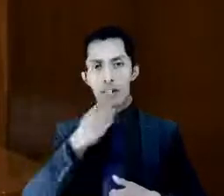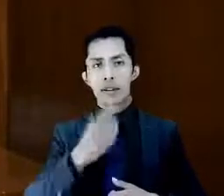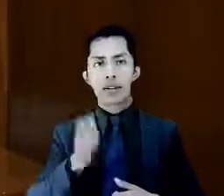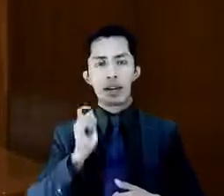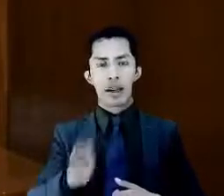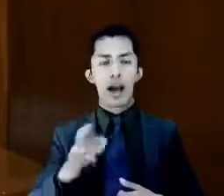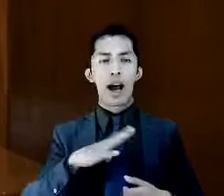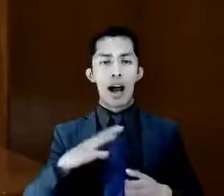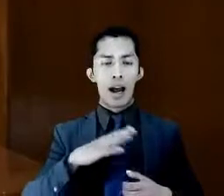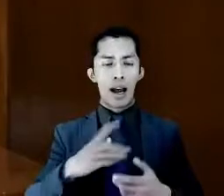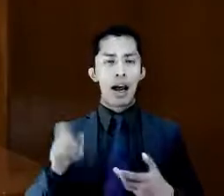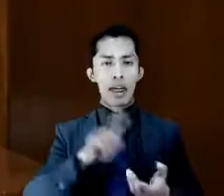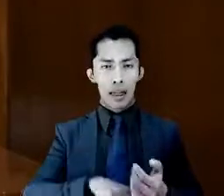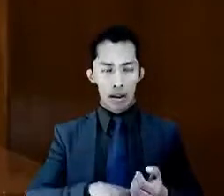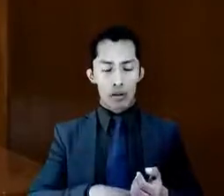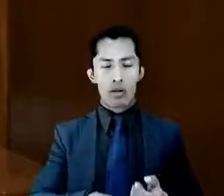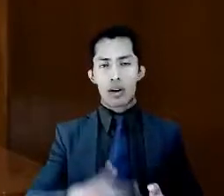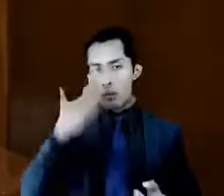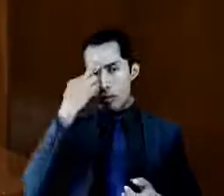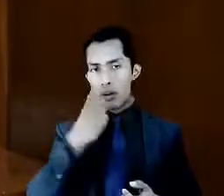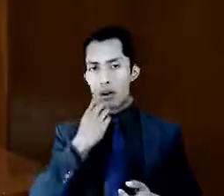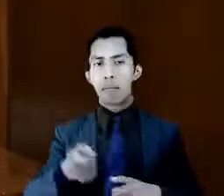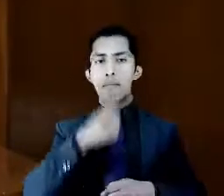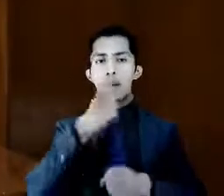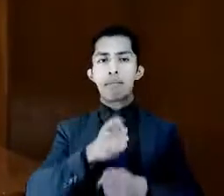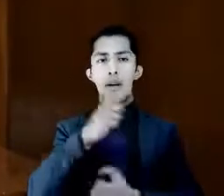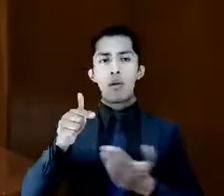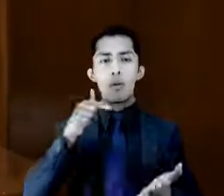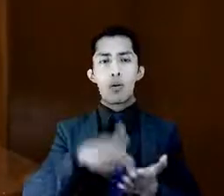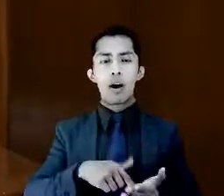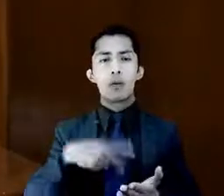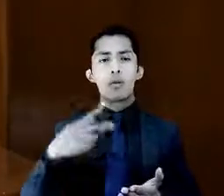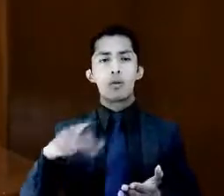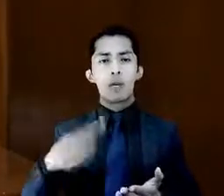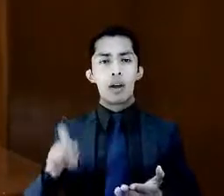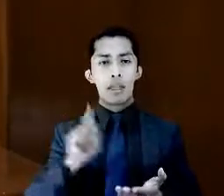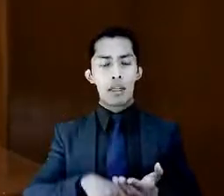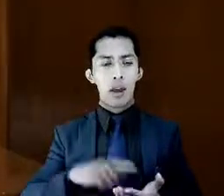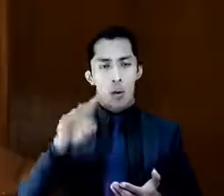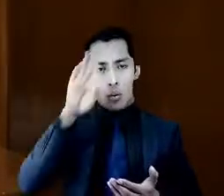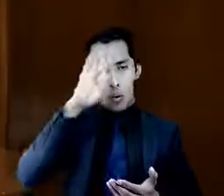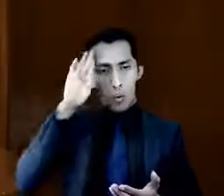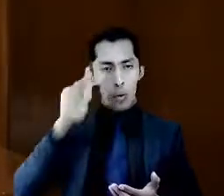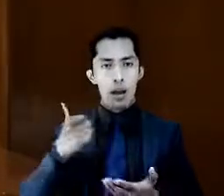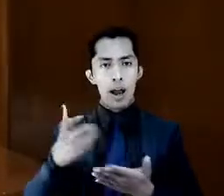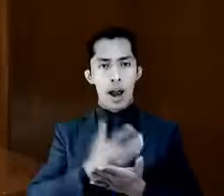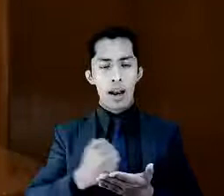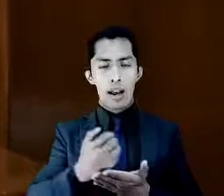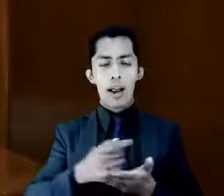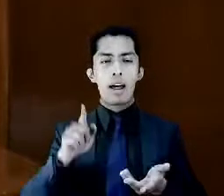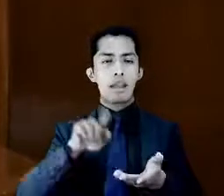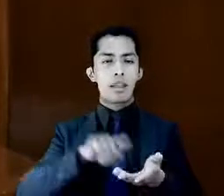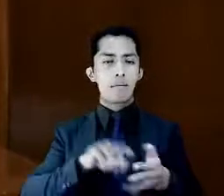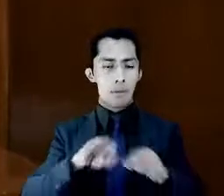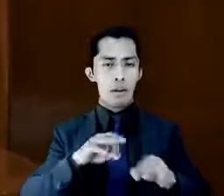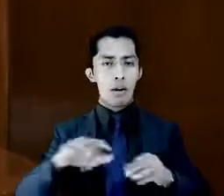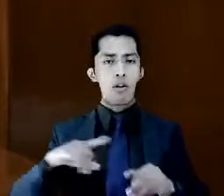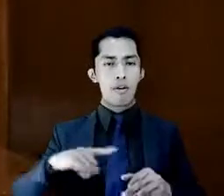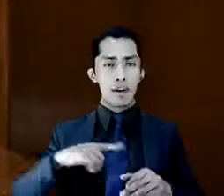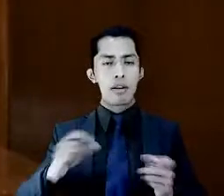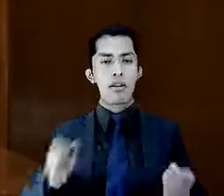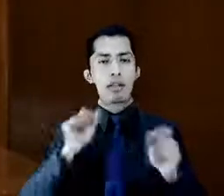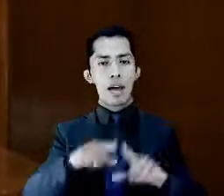con la República Dominicana los primeros lugares de ingreso más altos de los funcionarios públicos, al igual